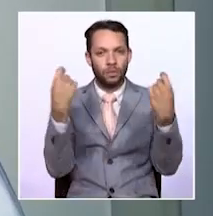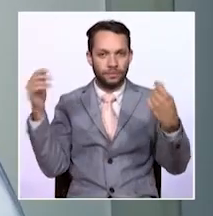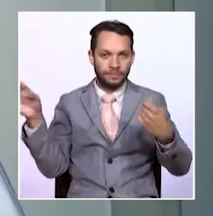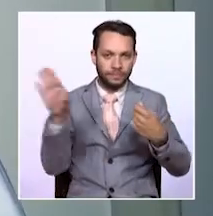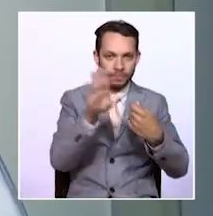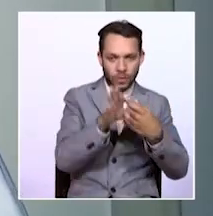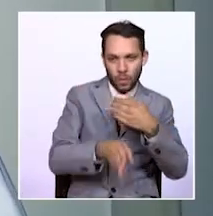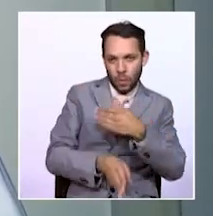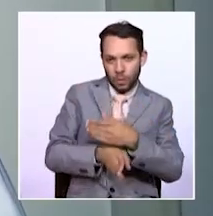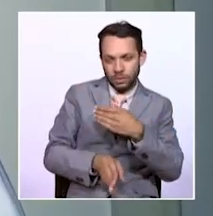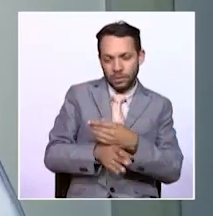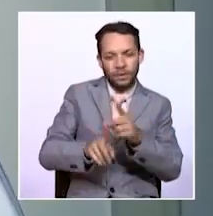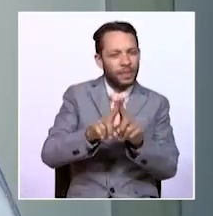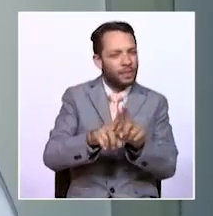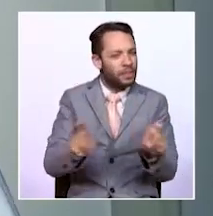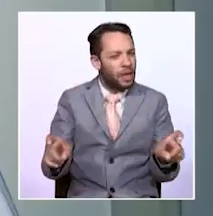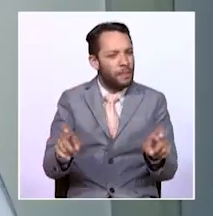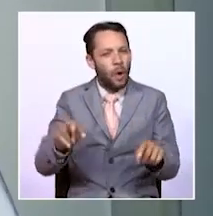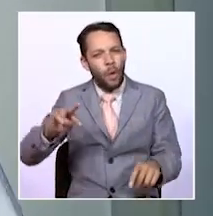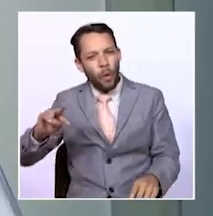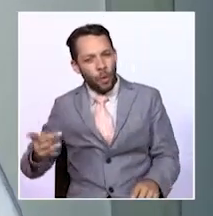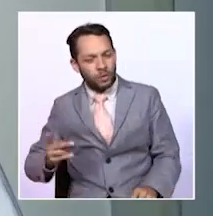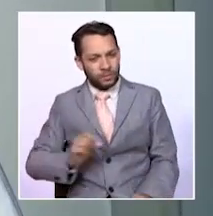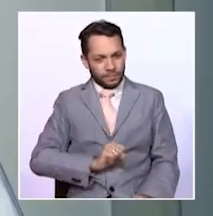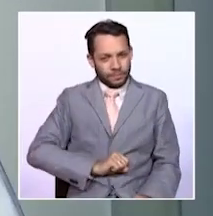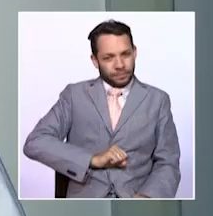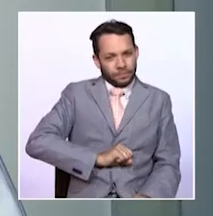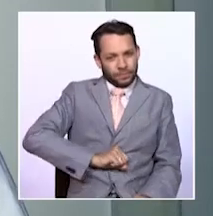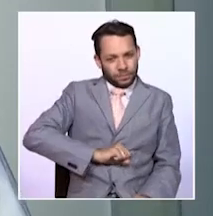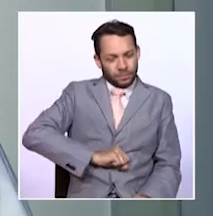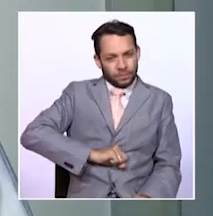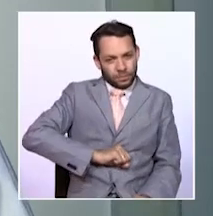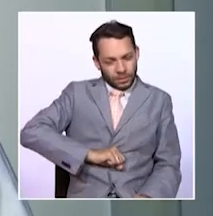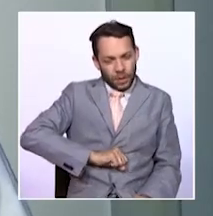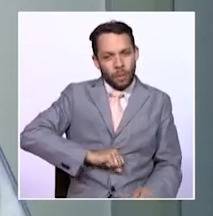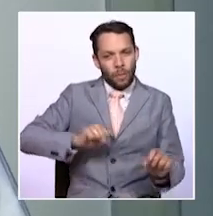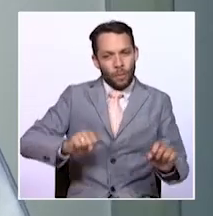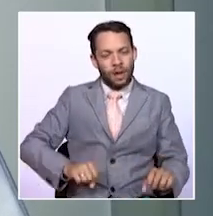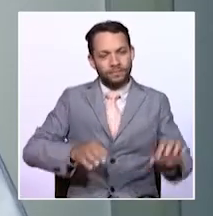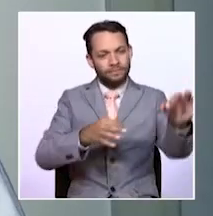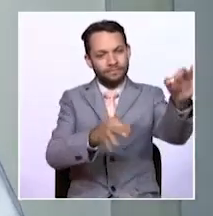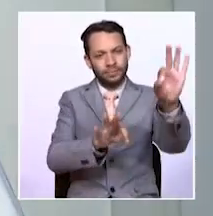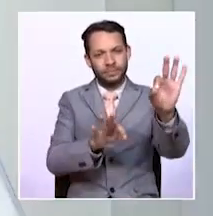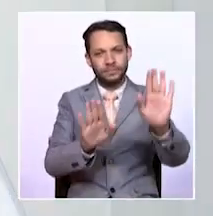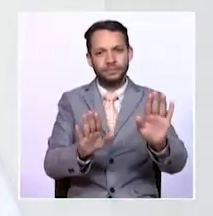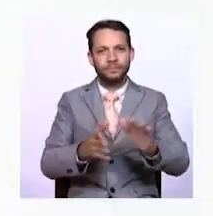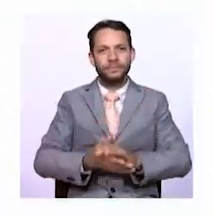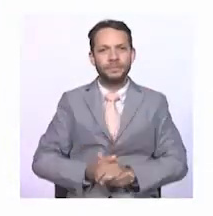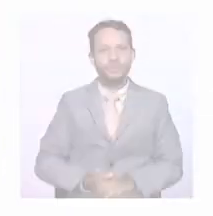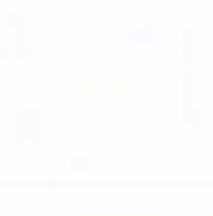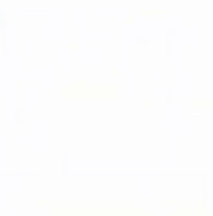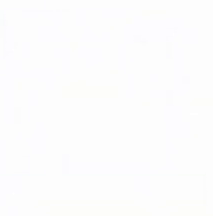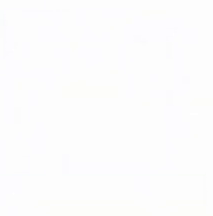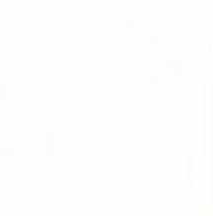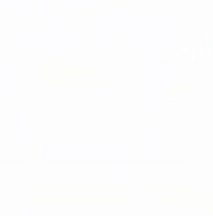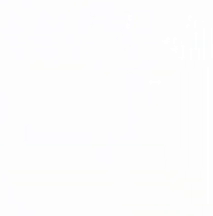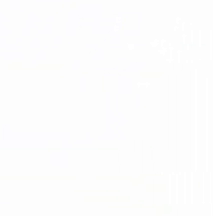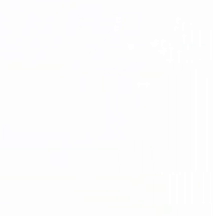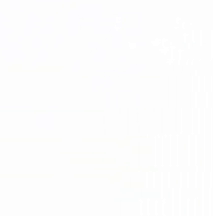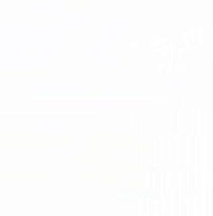continuar hablando sobre otros órganos que se pueden analizar con la ecografía.